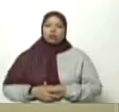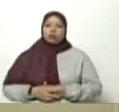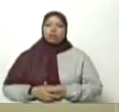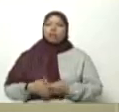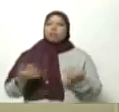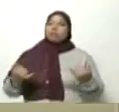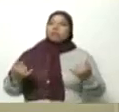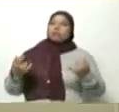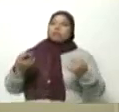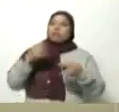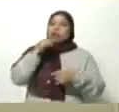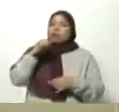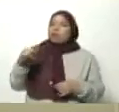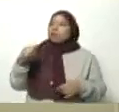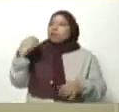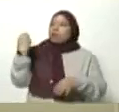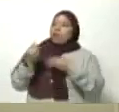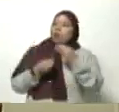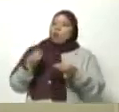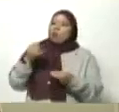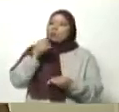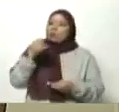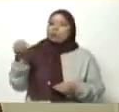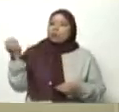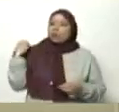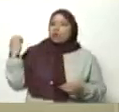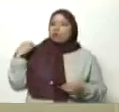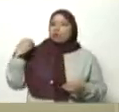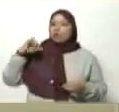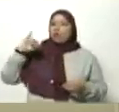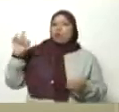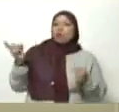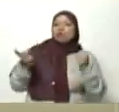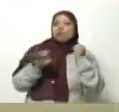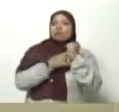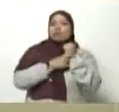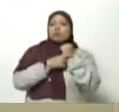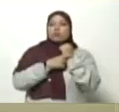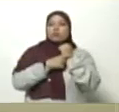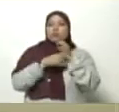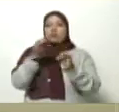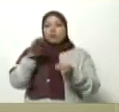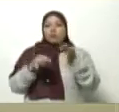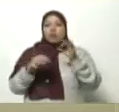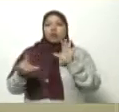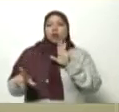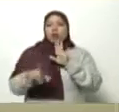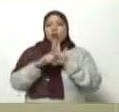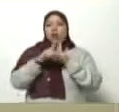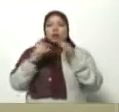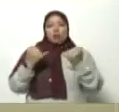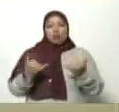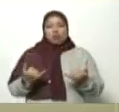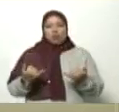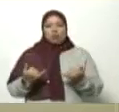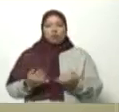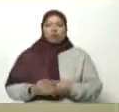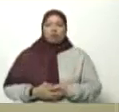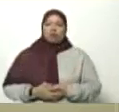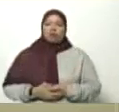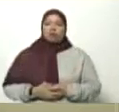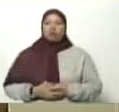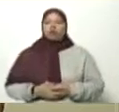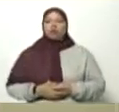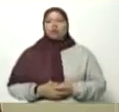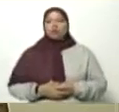que demandan que este sector llamado guaidocista sea juzgado por las leyes venezolanas por